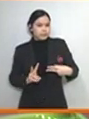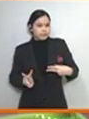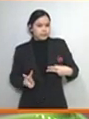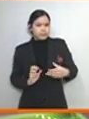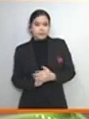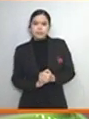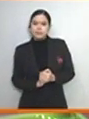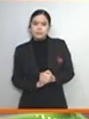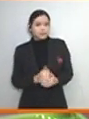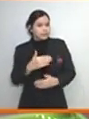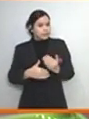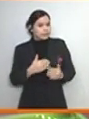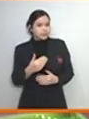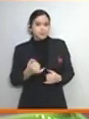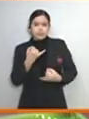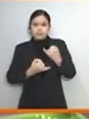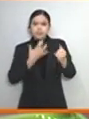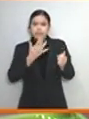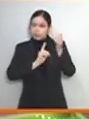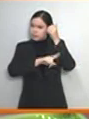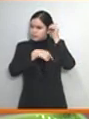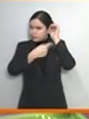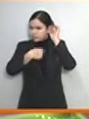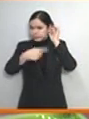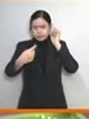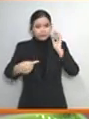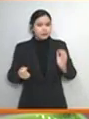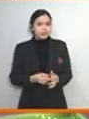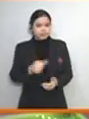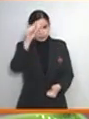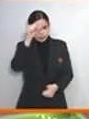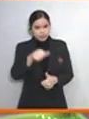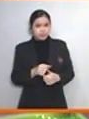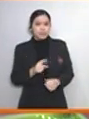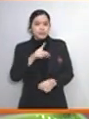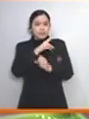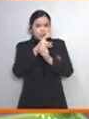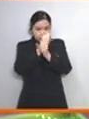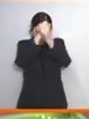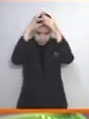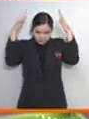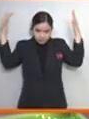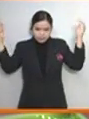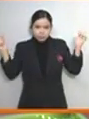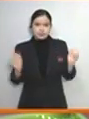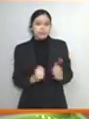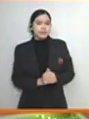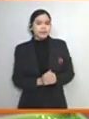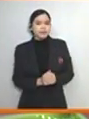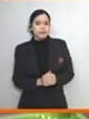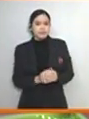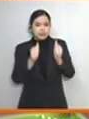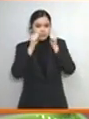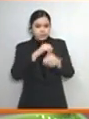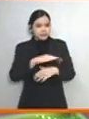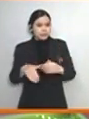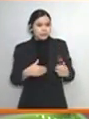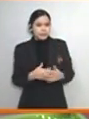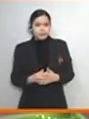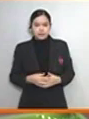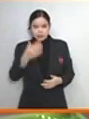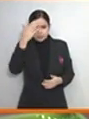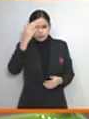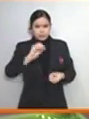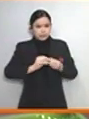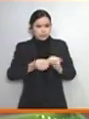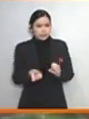72. Continuamos con nuestro juego favorito de la diaria. Recuerda que tus sueños se pueden hacer realidad. Atentos, porque se